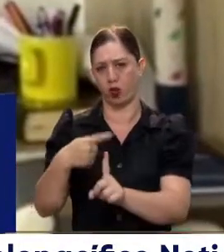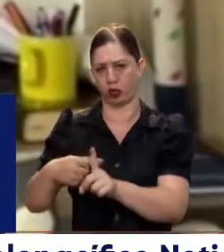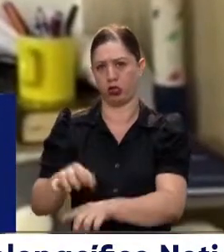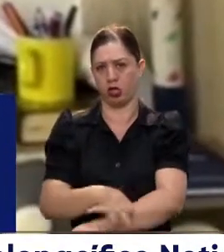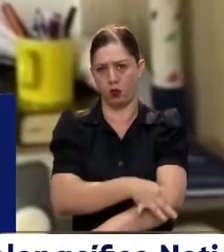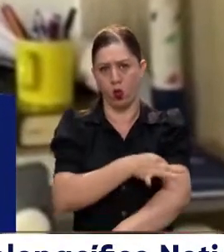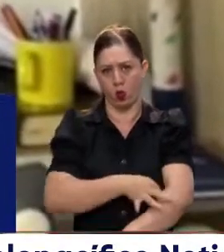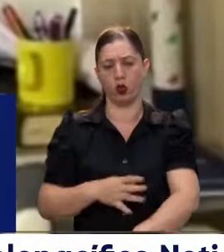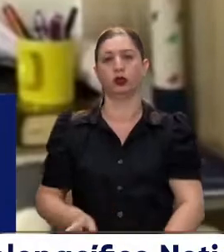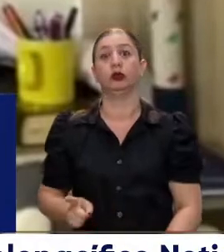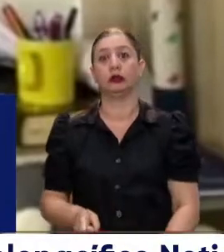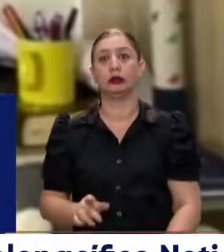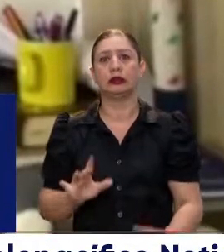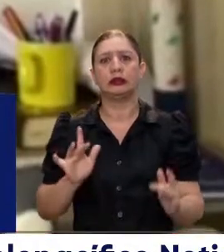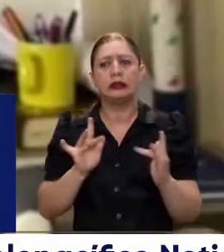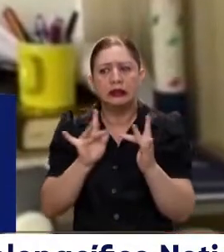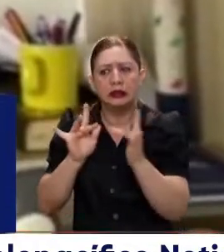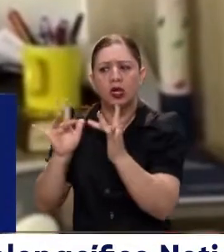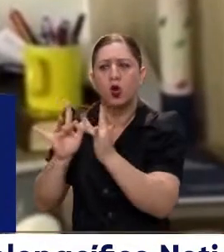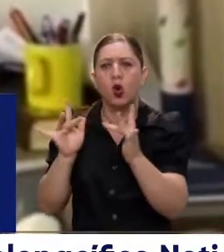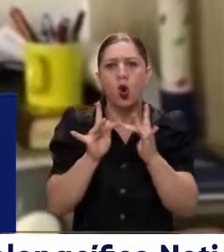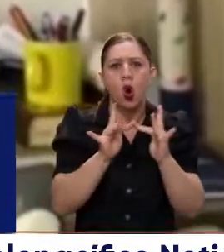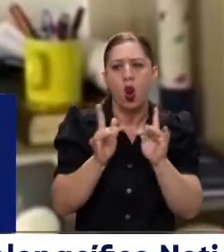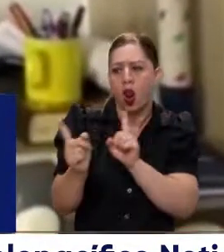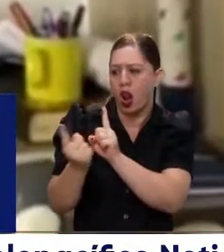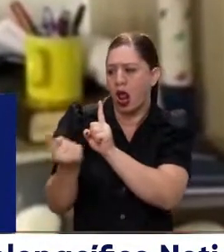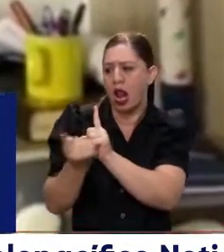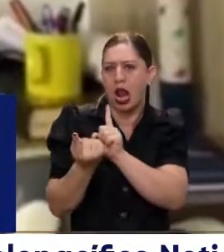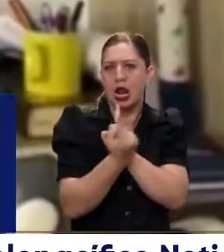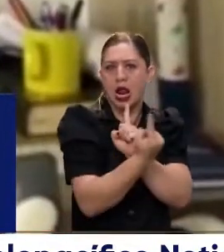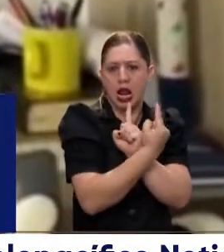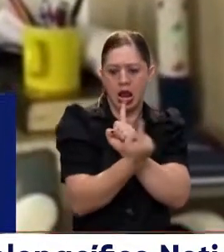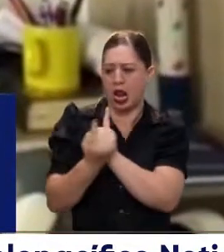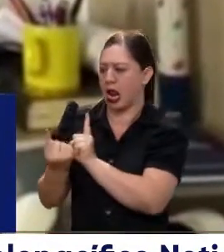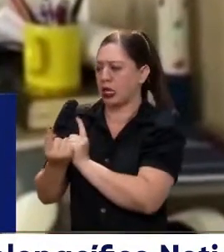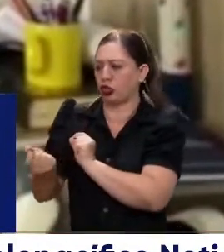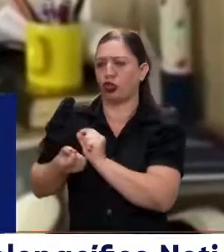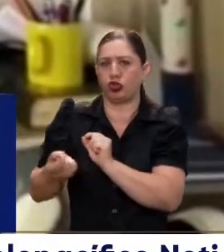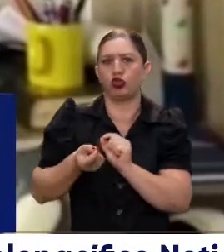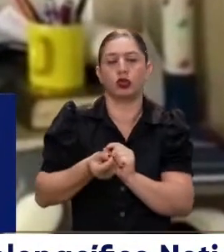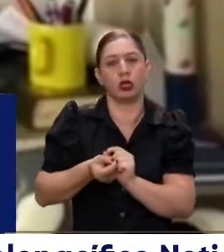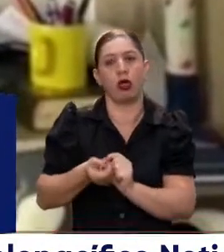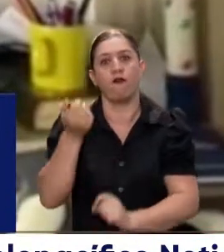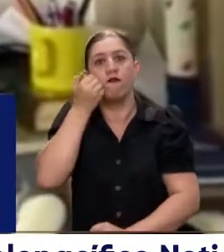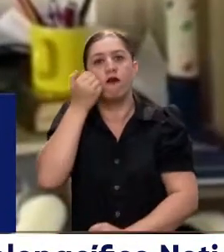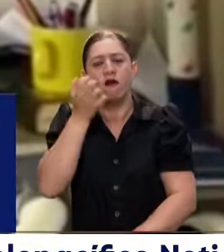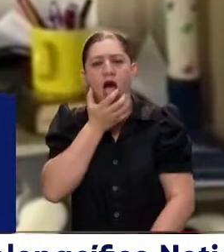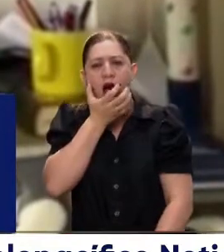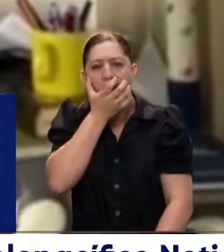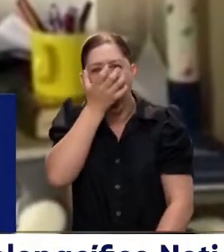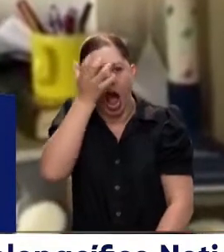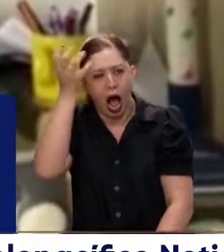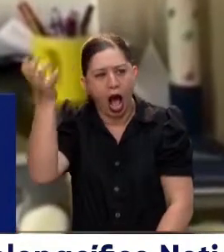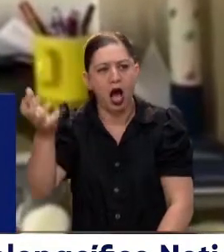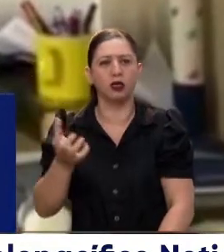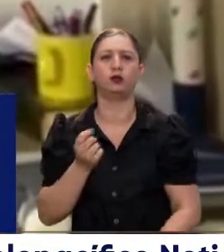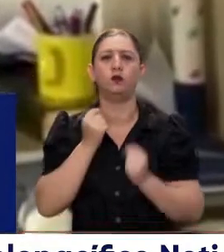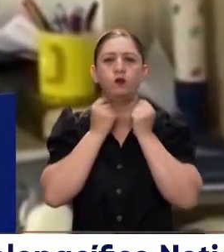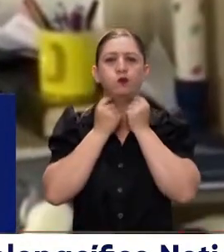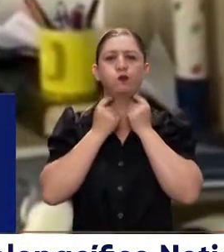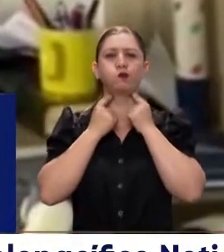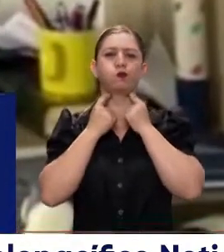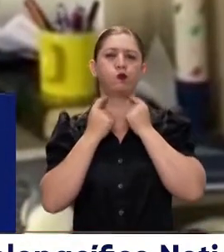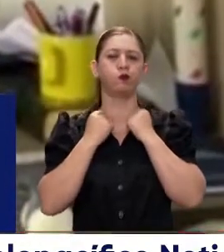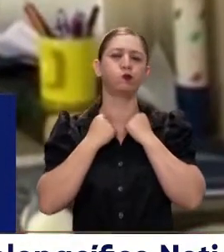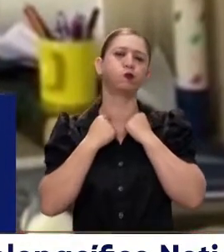contacto estrecho es la causa de la transmisión de la enfermedad. Una enfermedad que empieza por fiebre, con adenopatías o ganglios en el